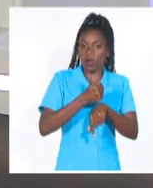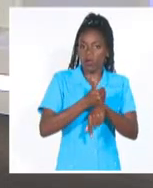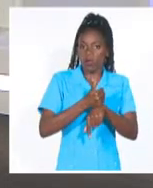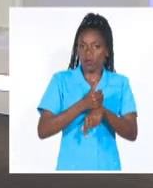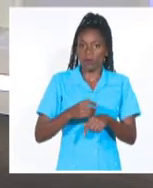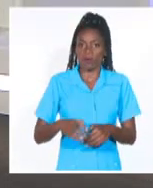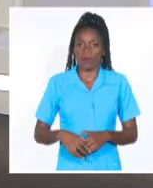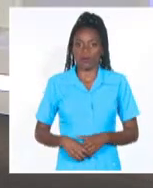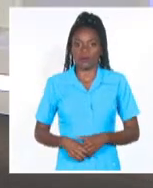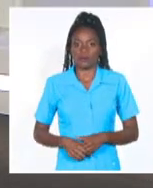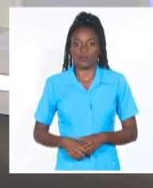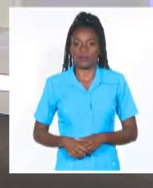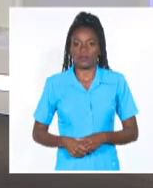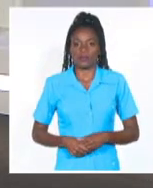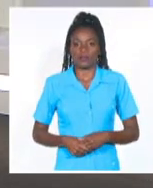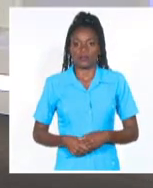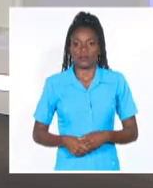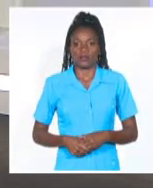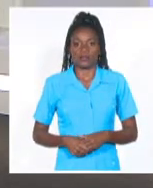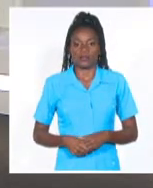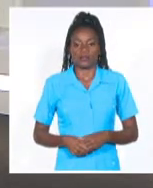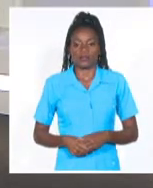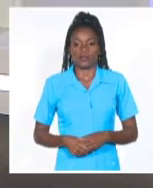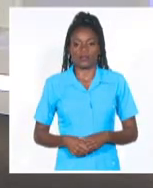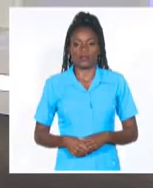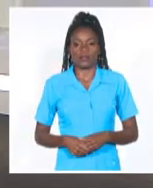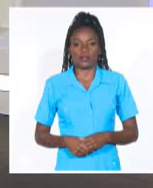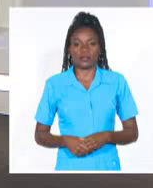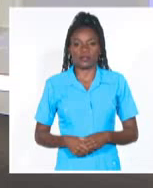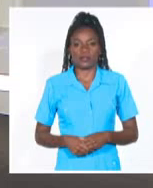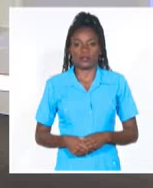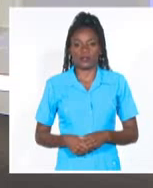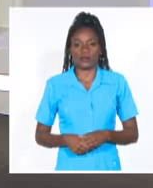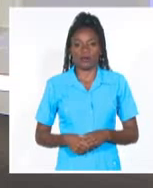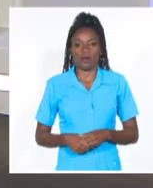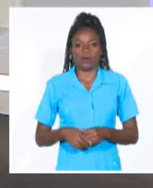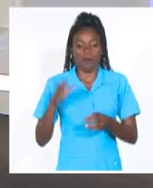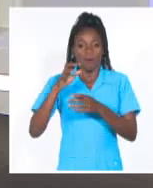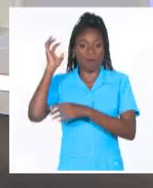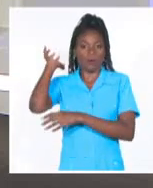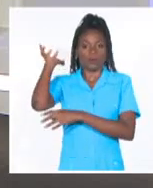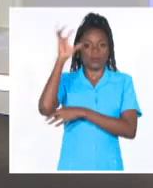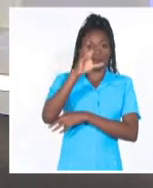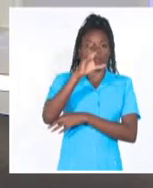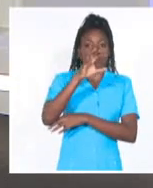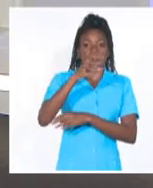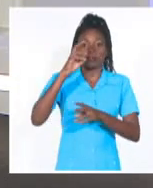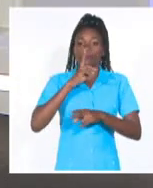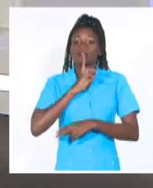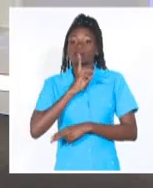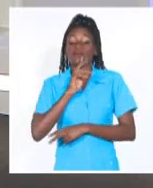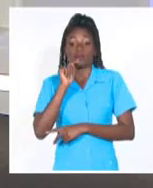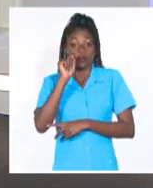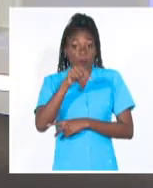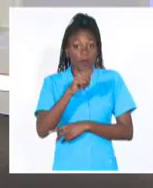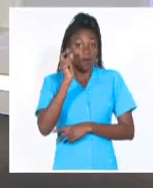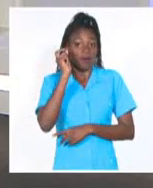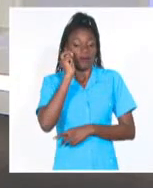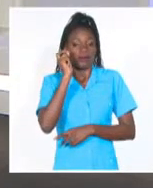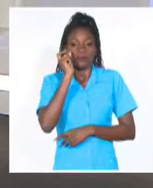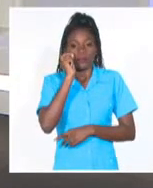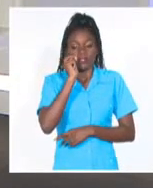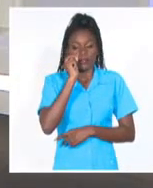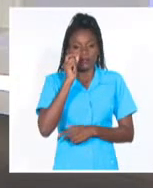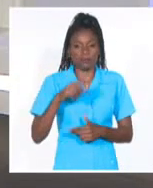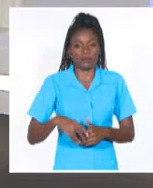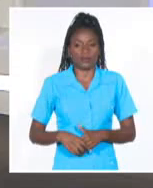preseas. En otros temas, el polo acuático cubano no pasa por sus mejores momentos. Tanto el equipo femenino como el masculino cayeron en cuartos de